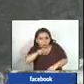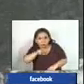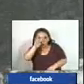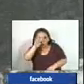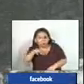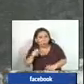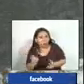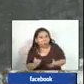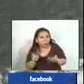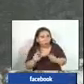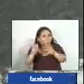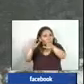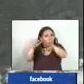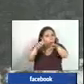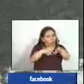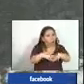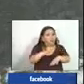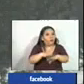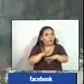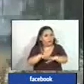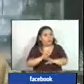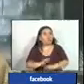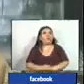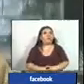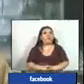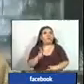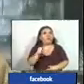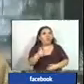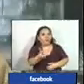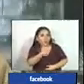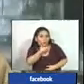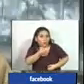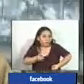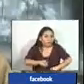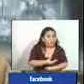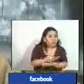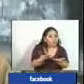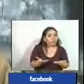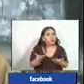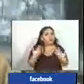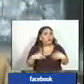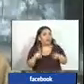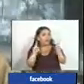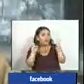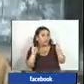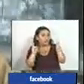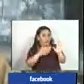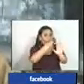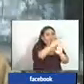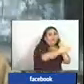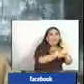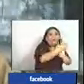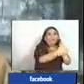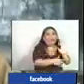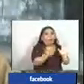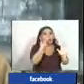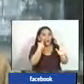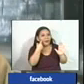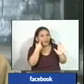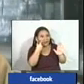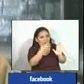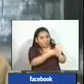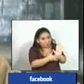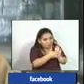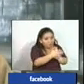de este sistema. Llamamos a la población que se informe a través de los medios oficiales. Estamos hablando de las páginas del Observatorio